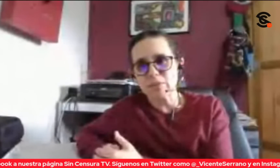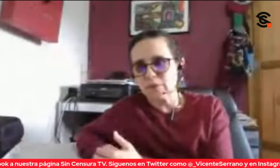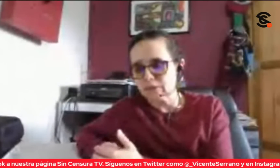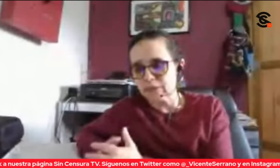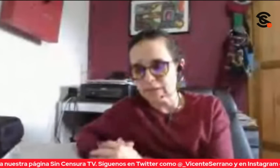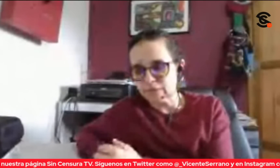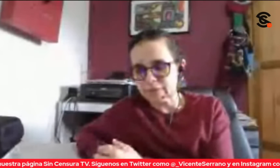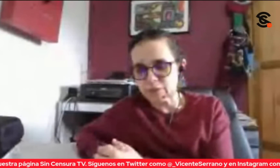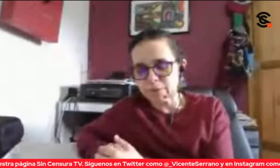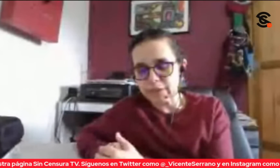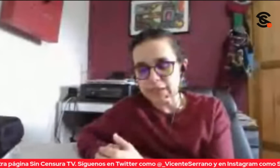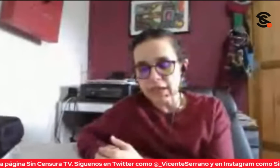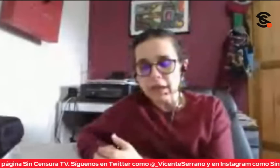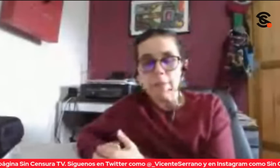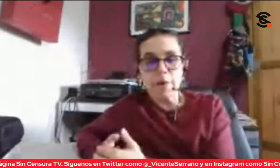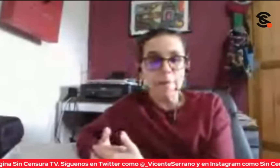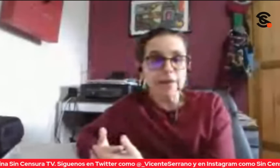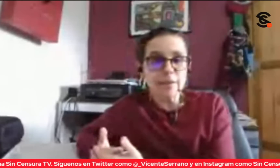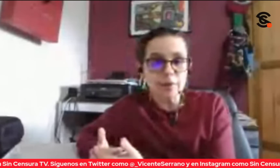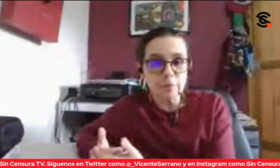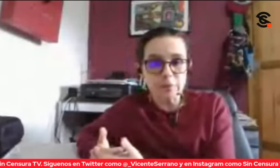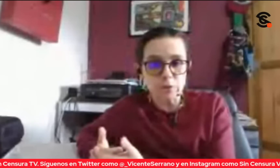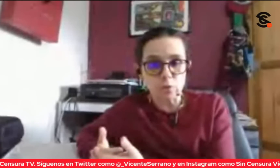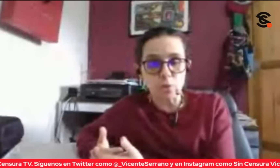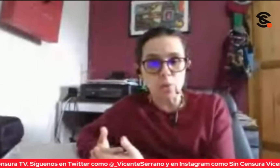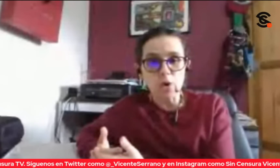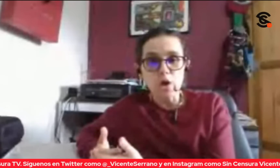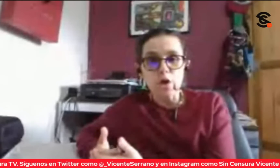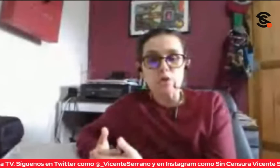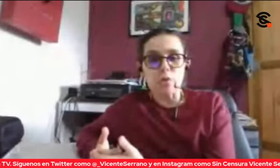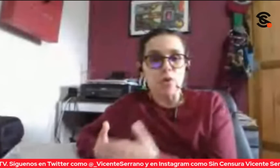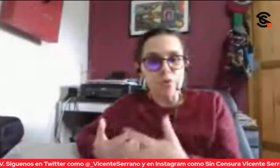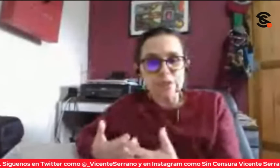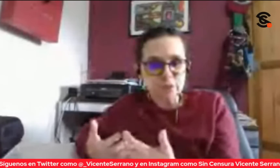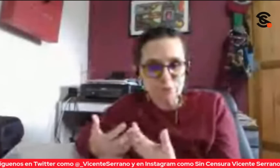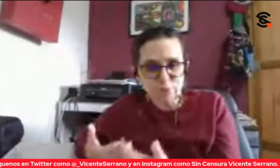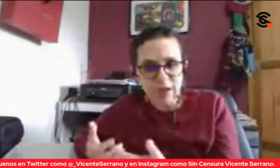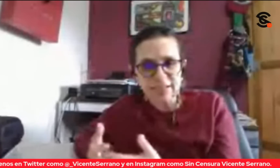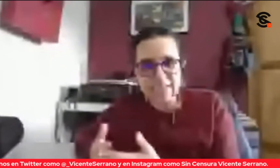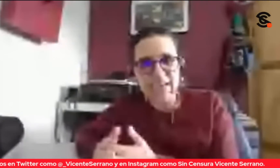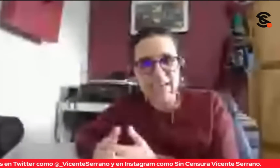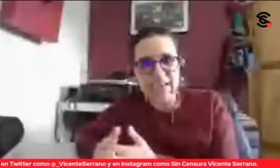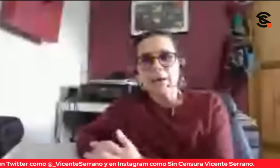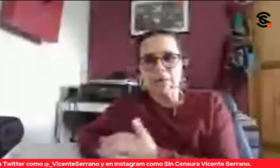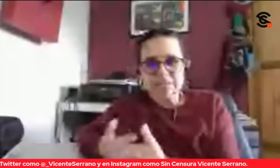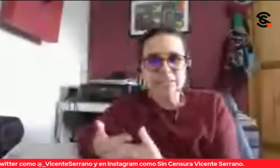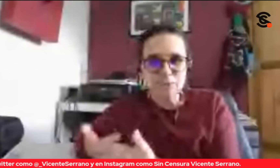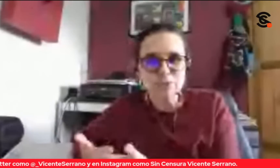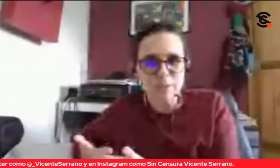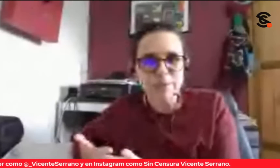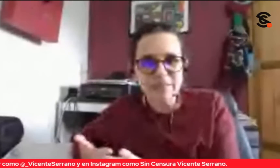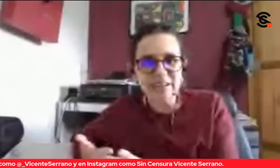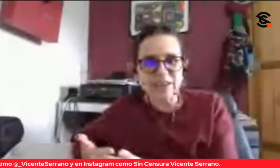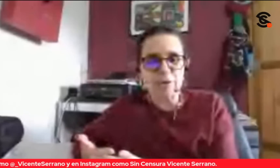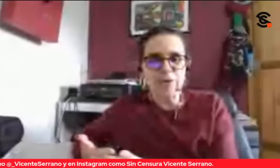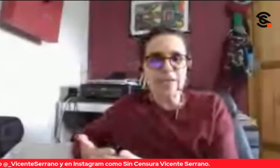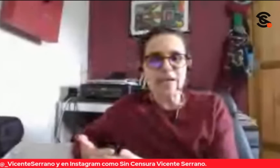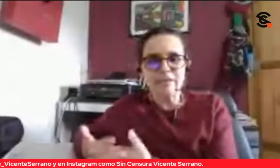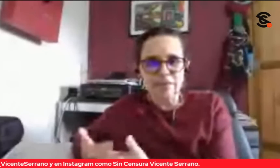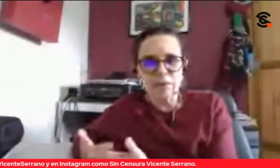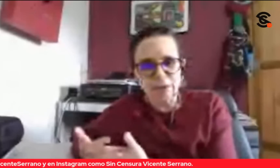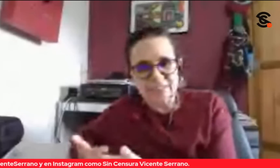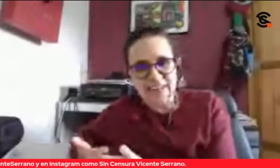en el Instituto Nacional de Formación Política, pero aparte, bueno, pues tu oficio, tu carrera, pues es justamente